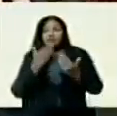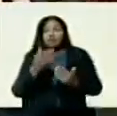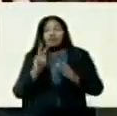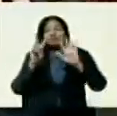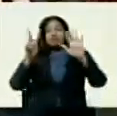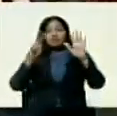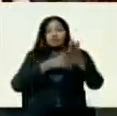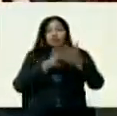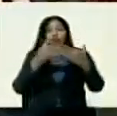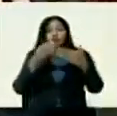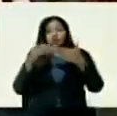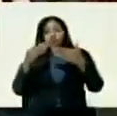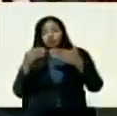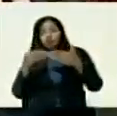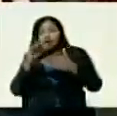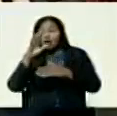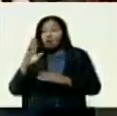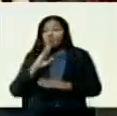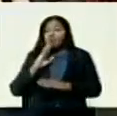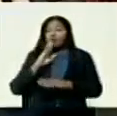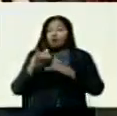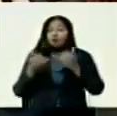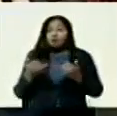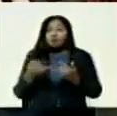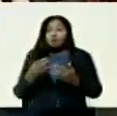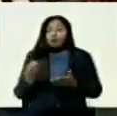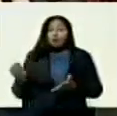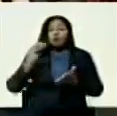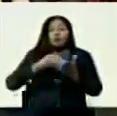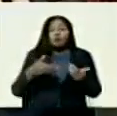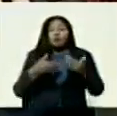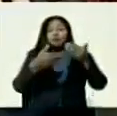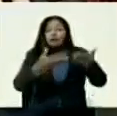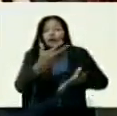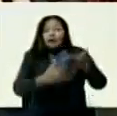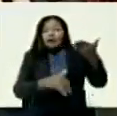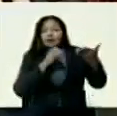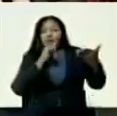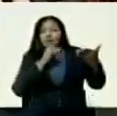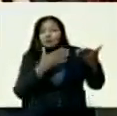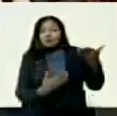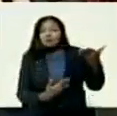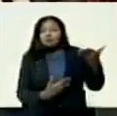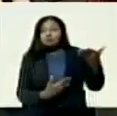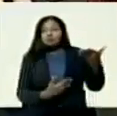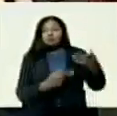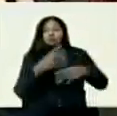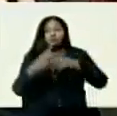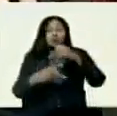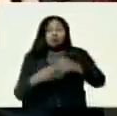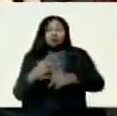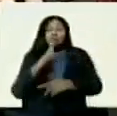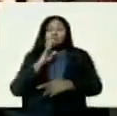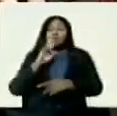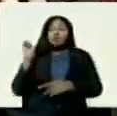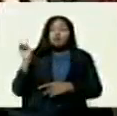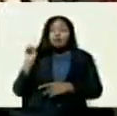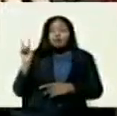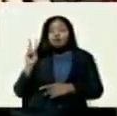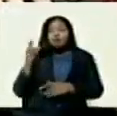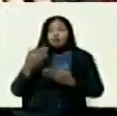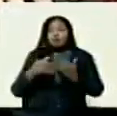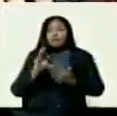$7 millones a las plataformas bancarias extranjeras para nuevamente entregar la data. El proceso que hizo el Banco de Venezuela con todo su